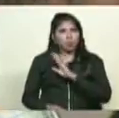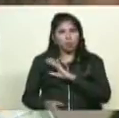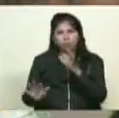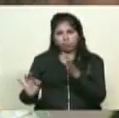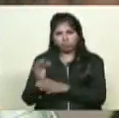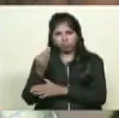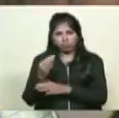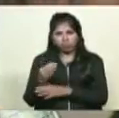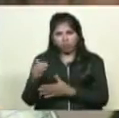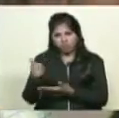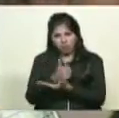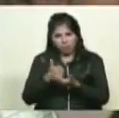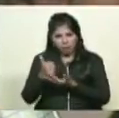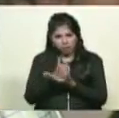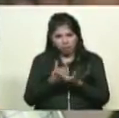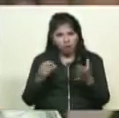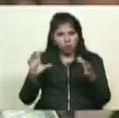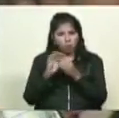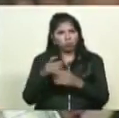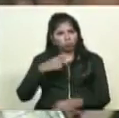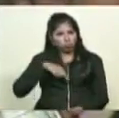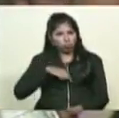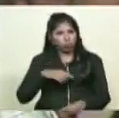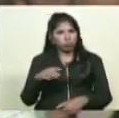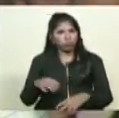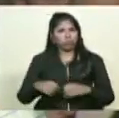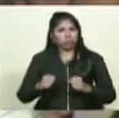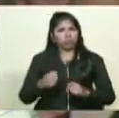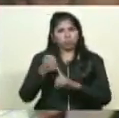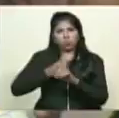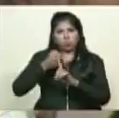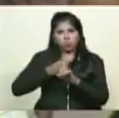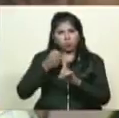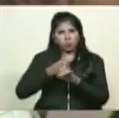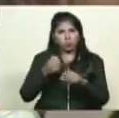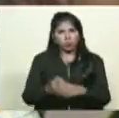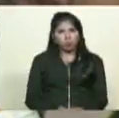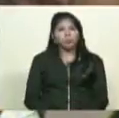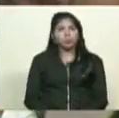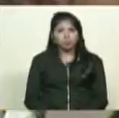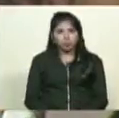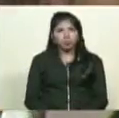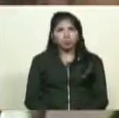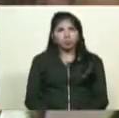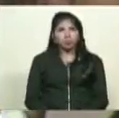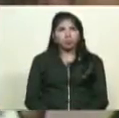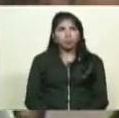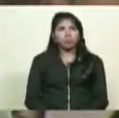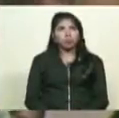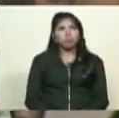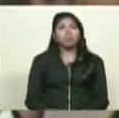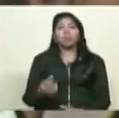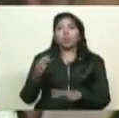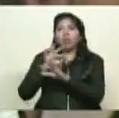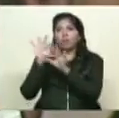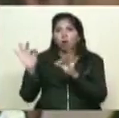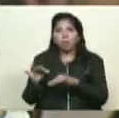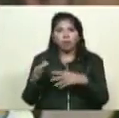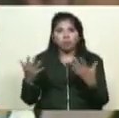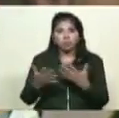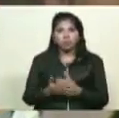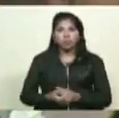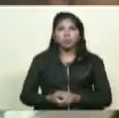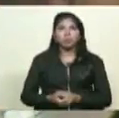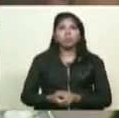FETRAMECO, señor presidente. Estamos restiados porque sabemos que en la única forma en que podemos lograr